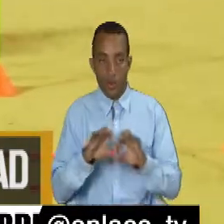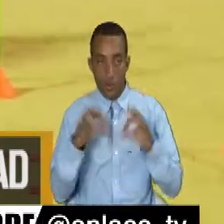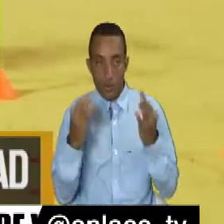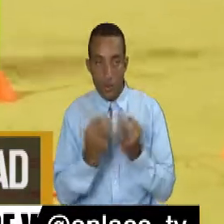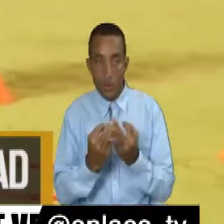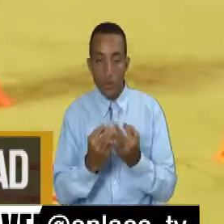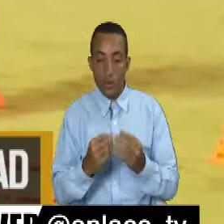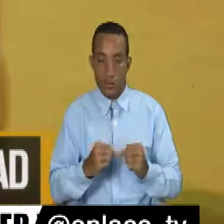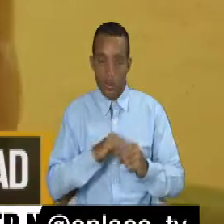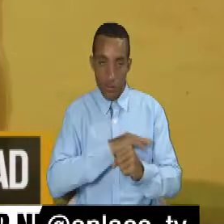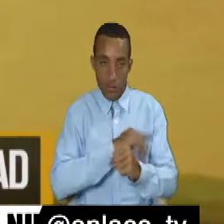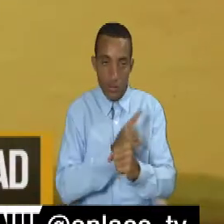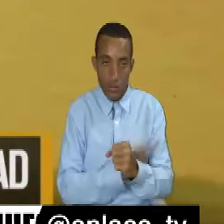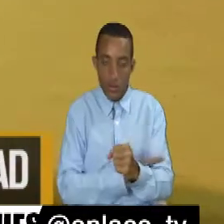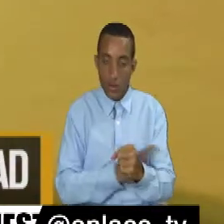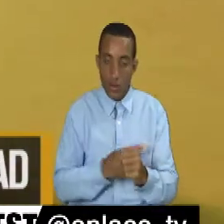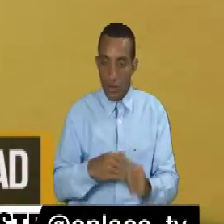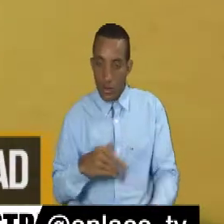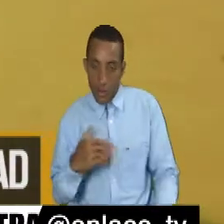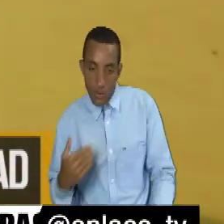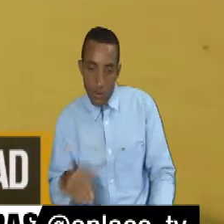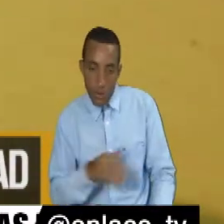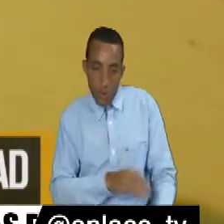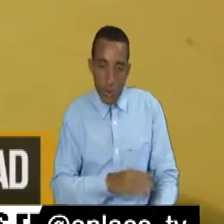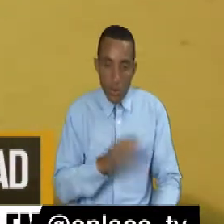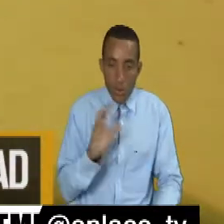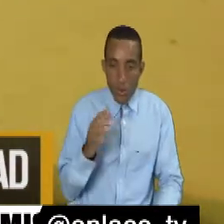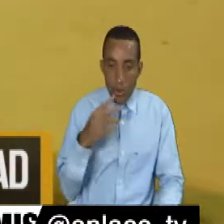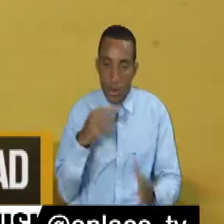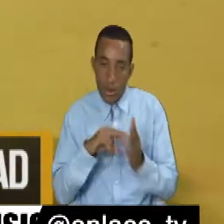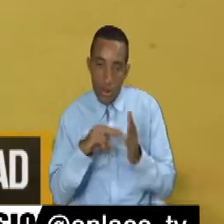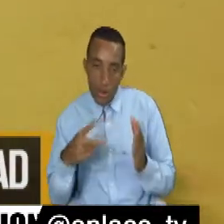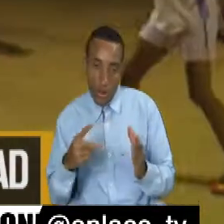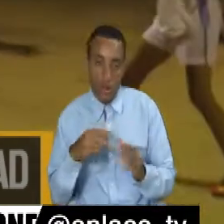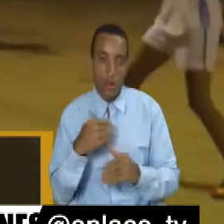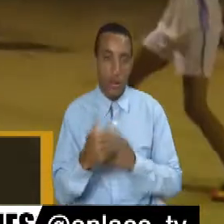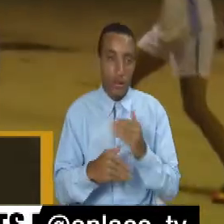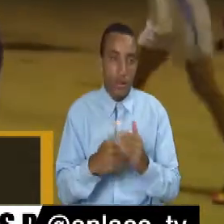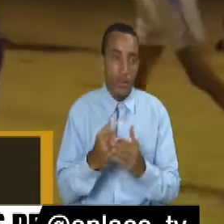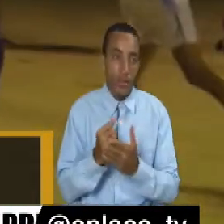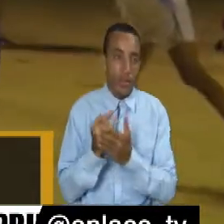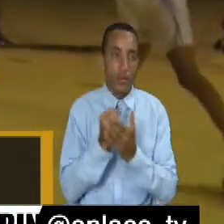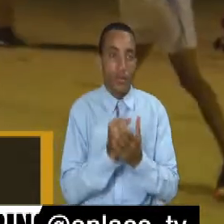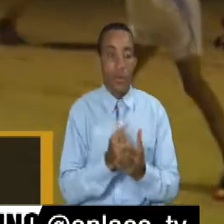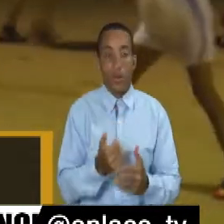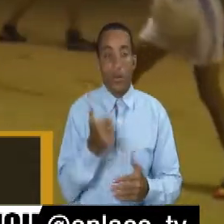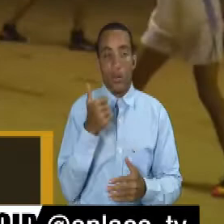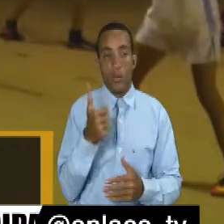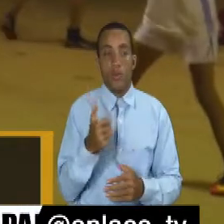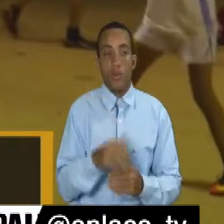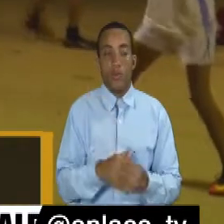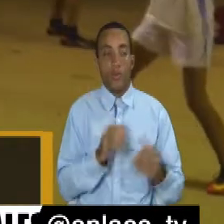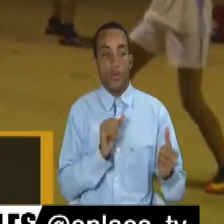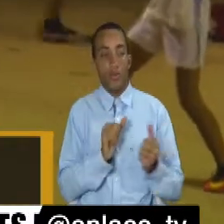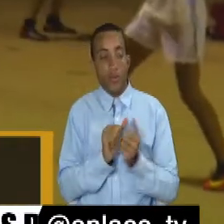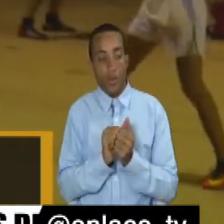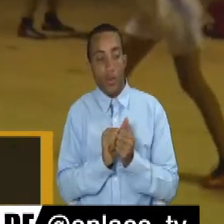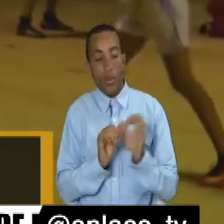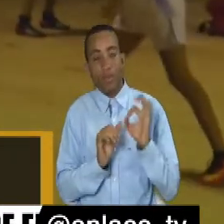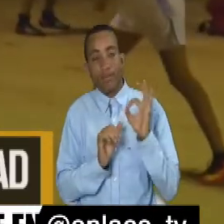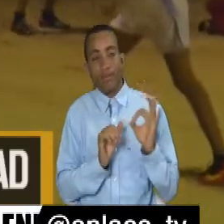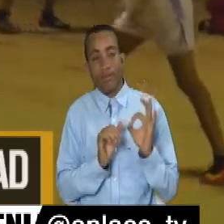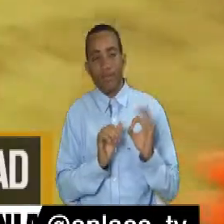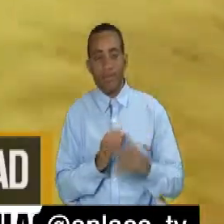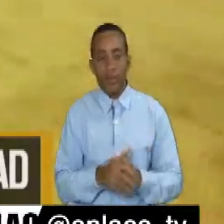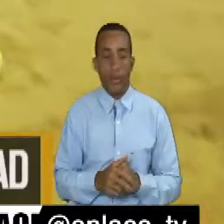su parte táctica y técnica que le han ayudado para estar entre los primeros puestos. Este equipo me he sentido muy bien, tengo unas compañeras excelentes y